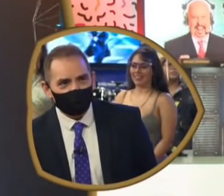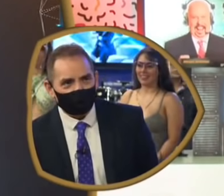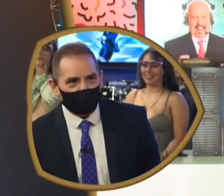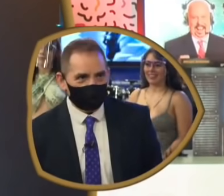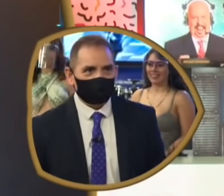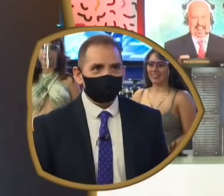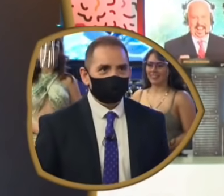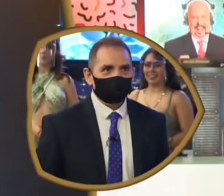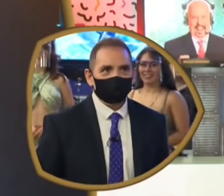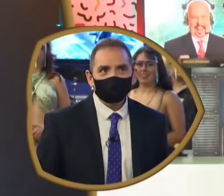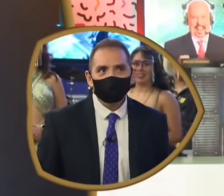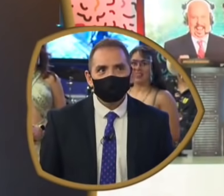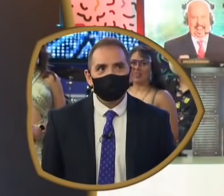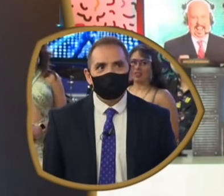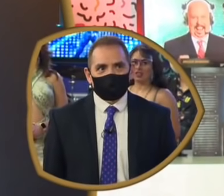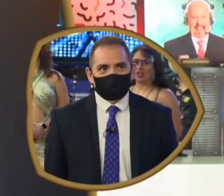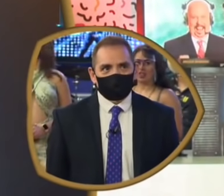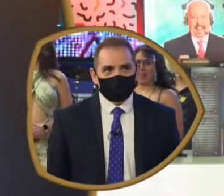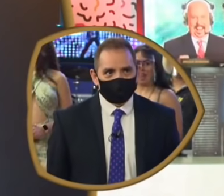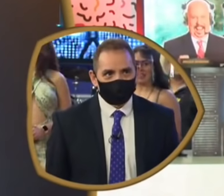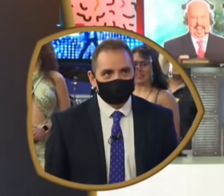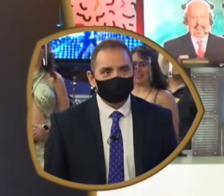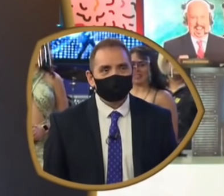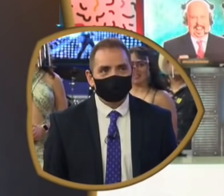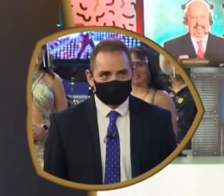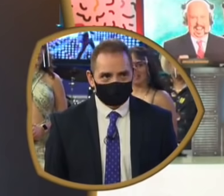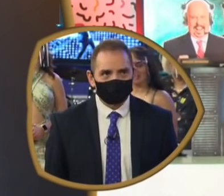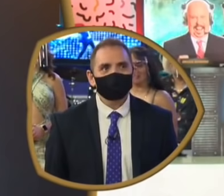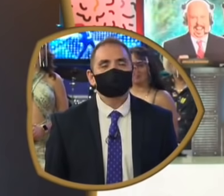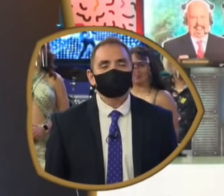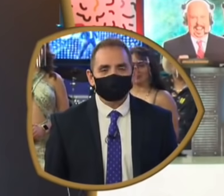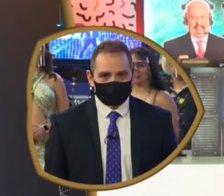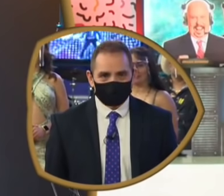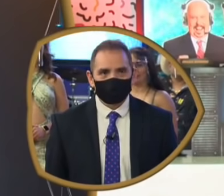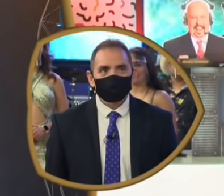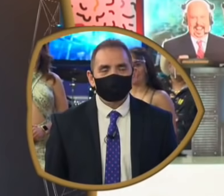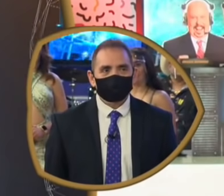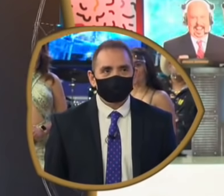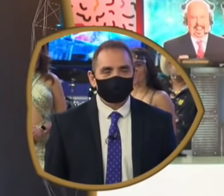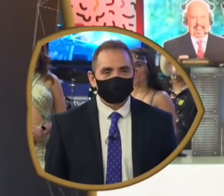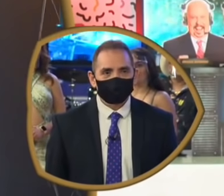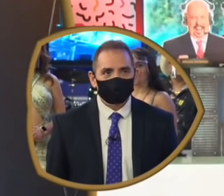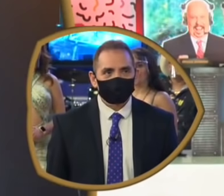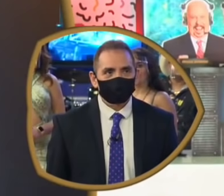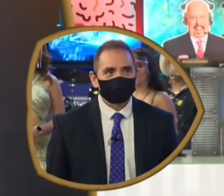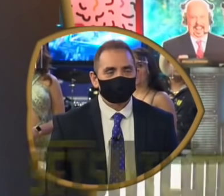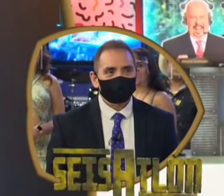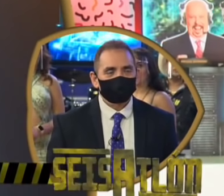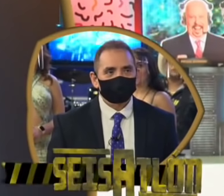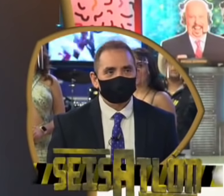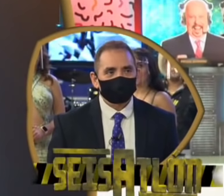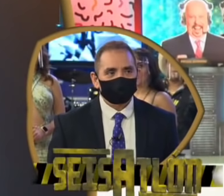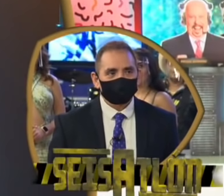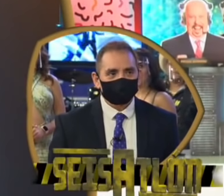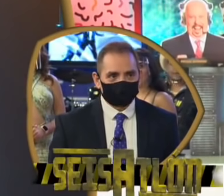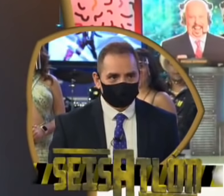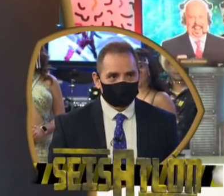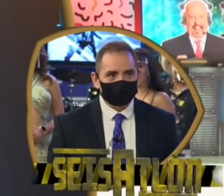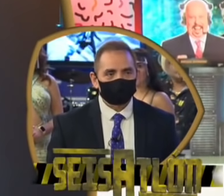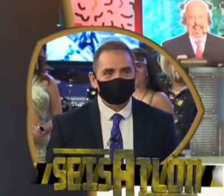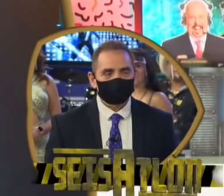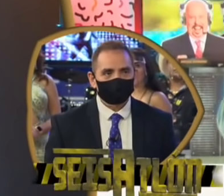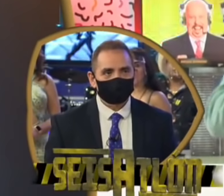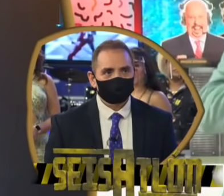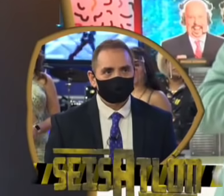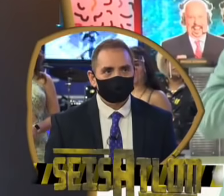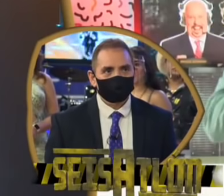son solamente dos? Son tres equipos los que tenemos esta noche. Ya están listos los muchachos. Está Nabila, está Natalie,